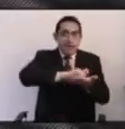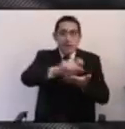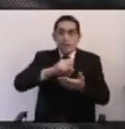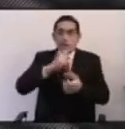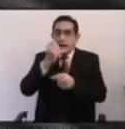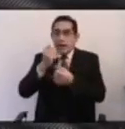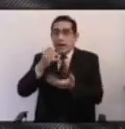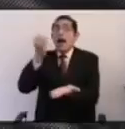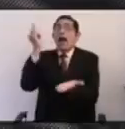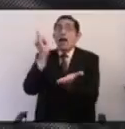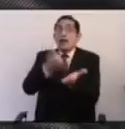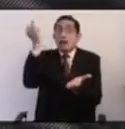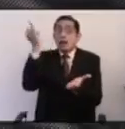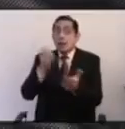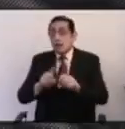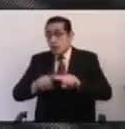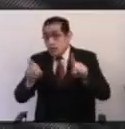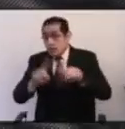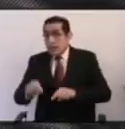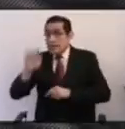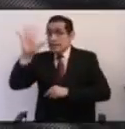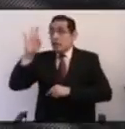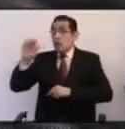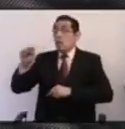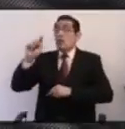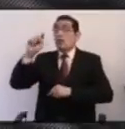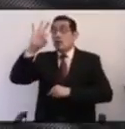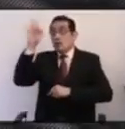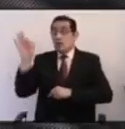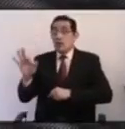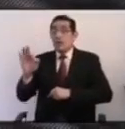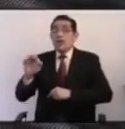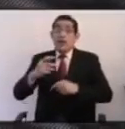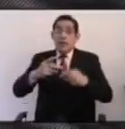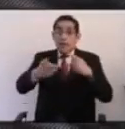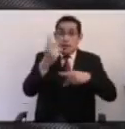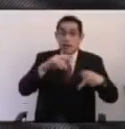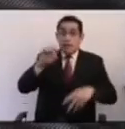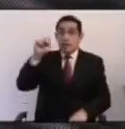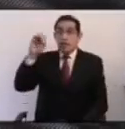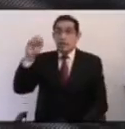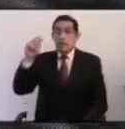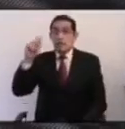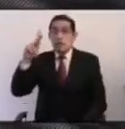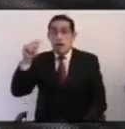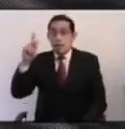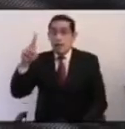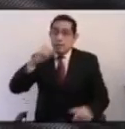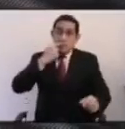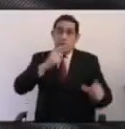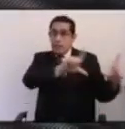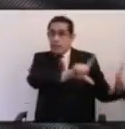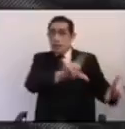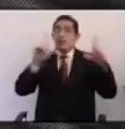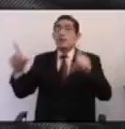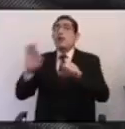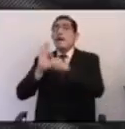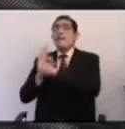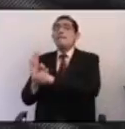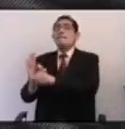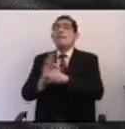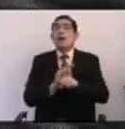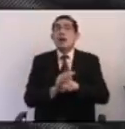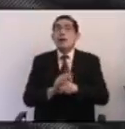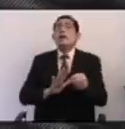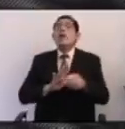se paga el 5% de la contraprestación de SUAPAP, si me apoyan con la siguiente lámina. ¿Qué beneficios hemos traído para el